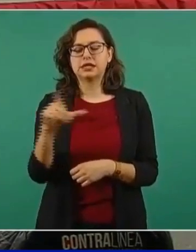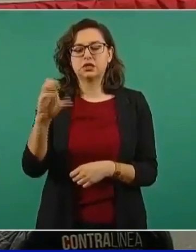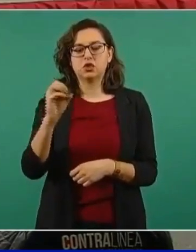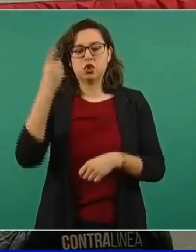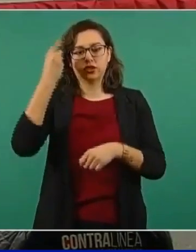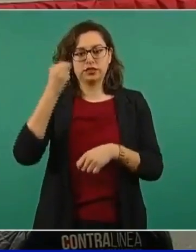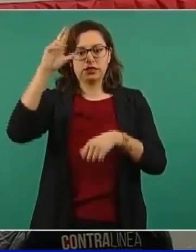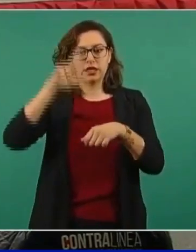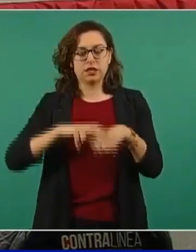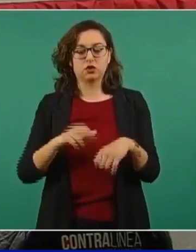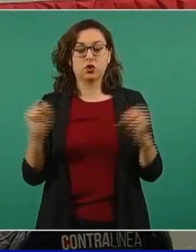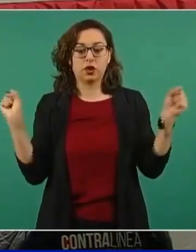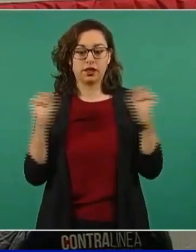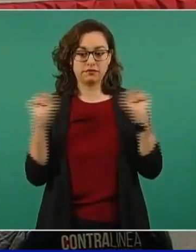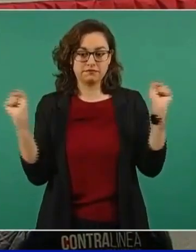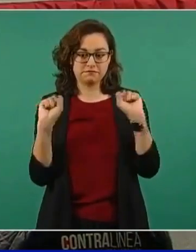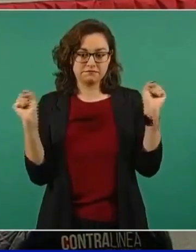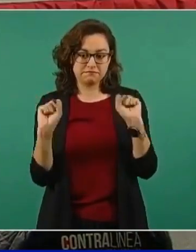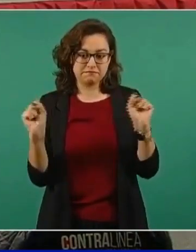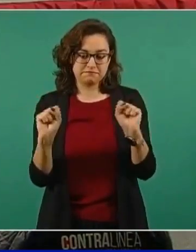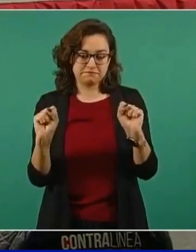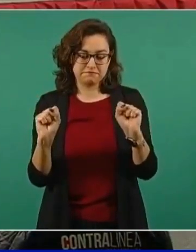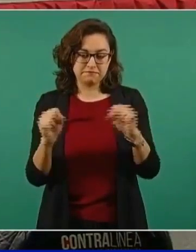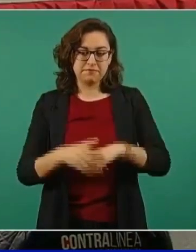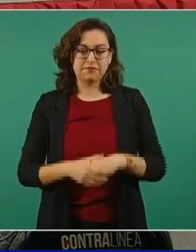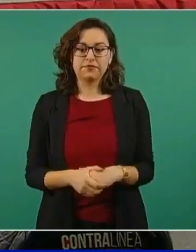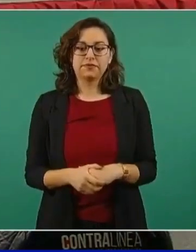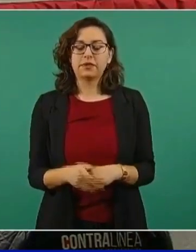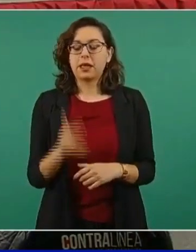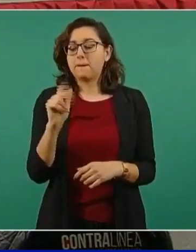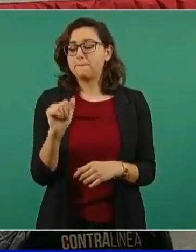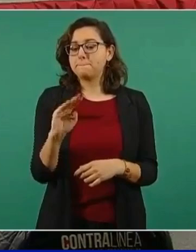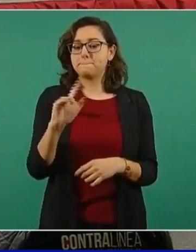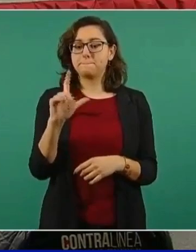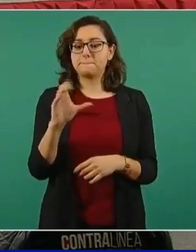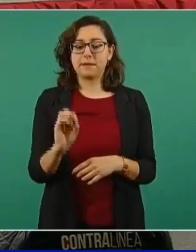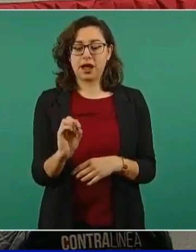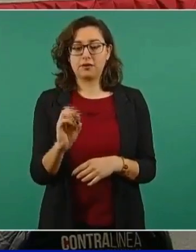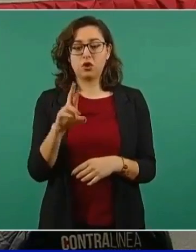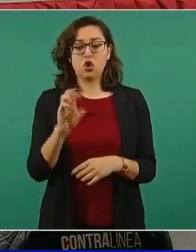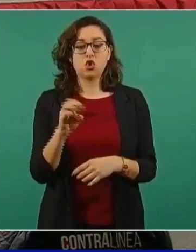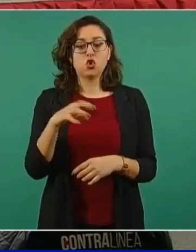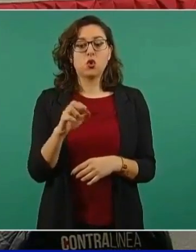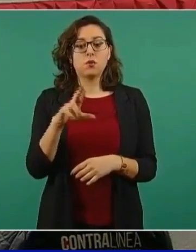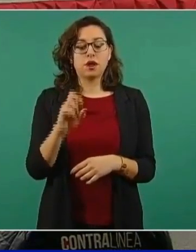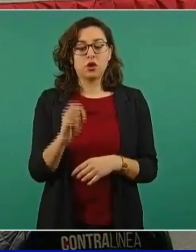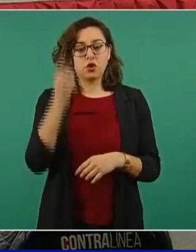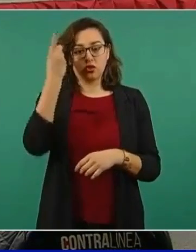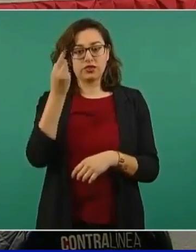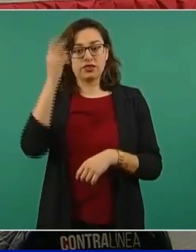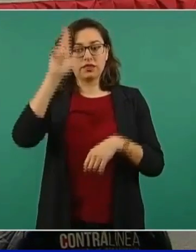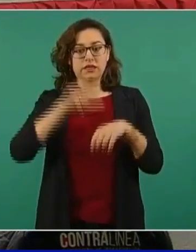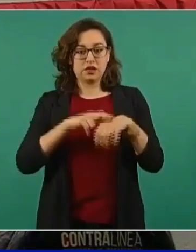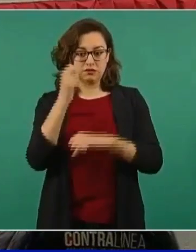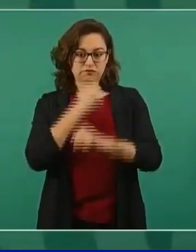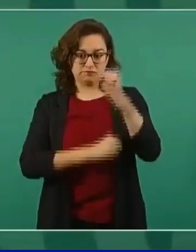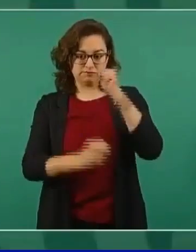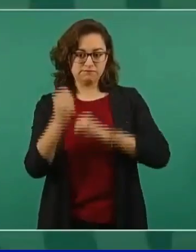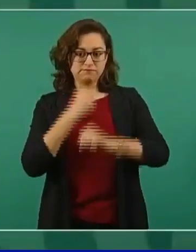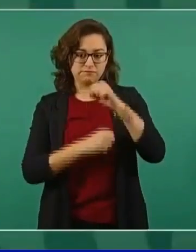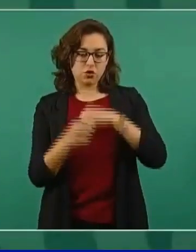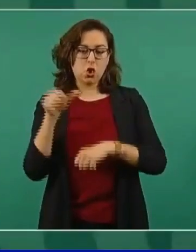atletismo, y Pablo Romero Chávez, director de boxeo, son los que